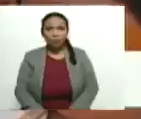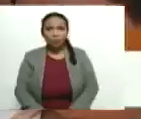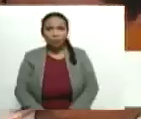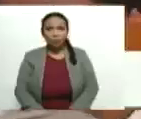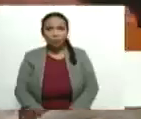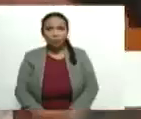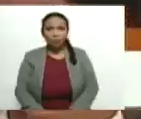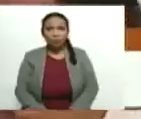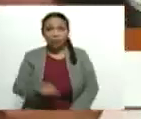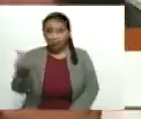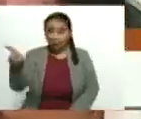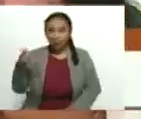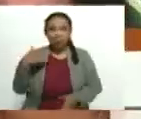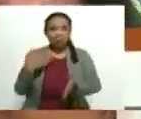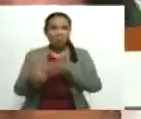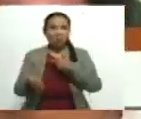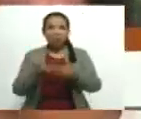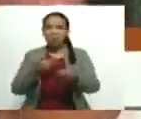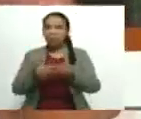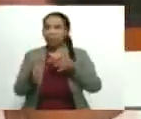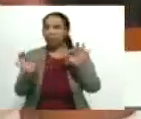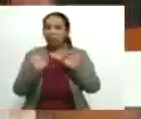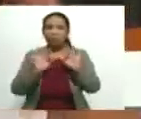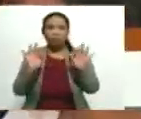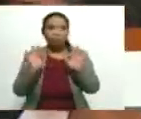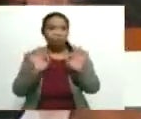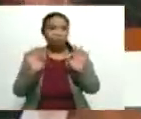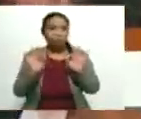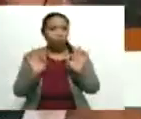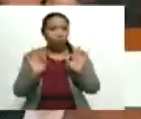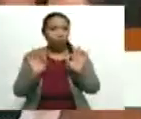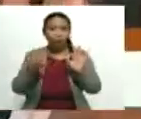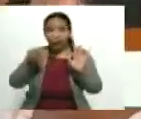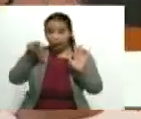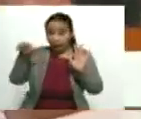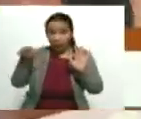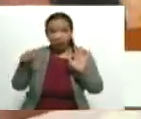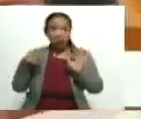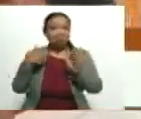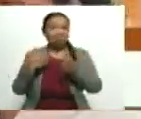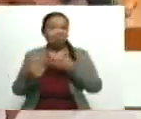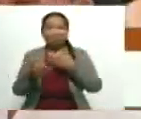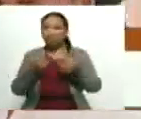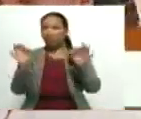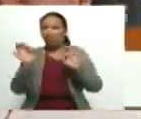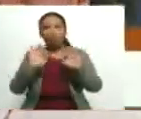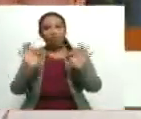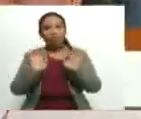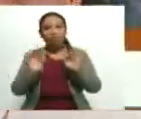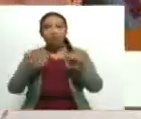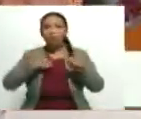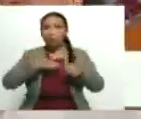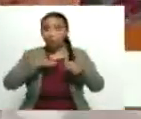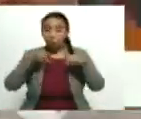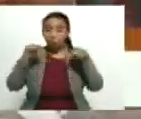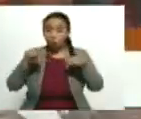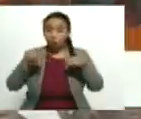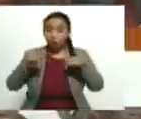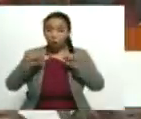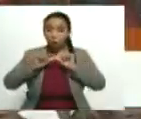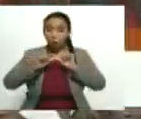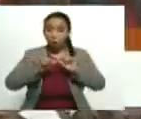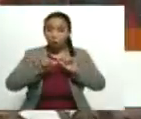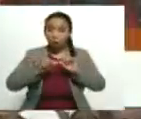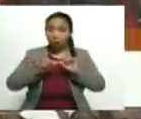No les importa absolutamente nada. A ellos no les importa absolutamente nada. Nosotros seguiremos, como nos